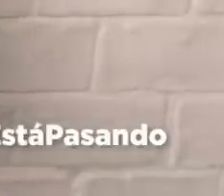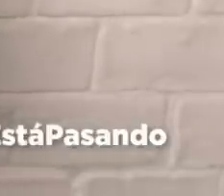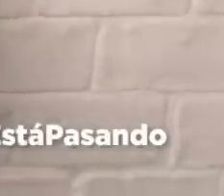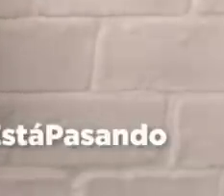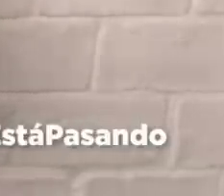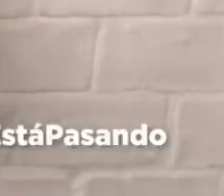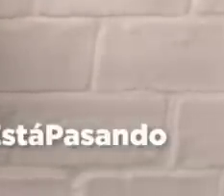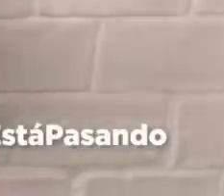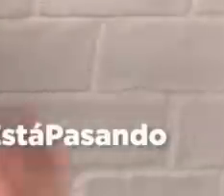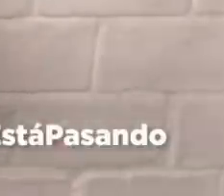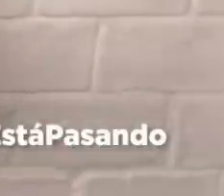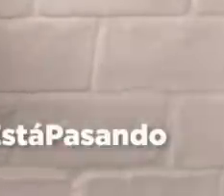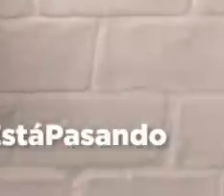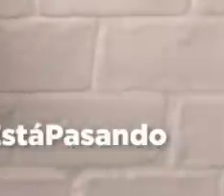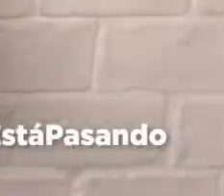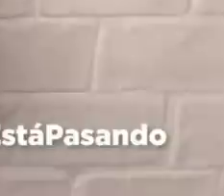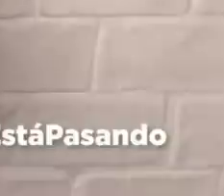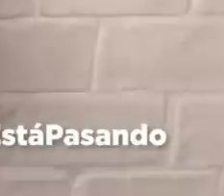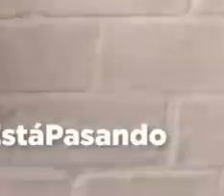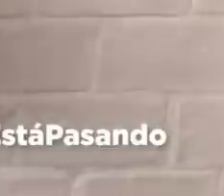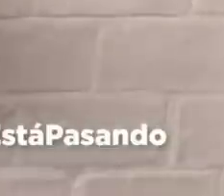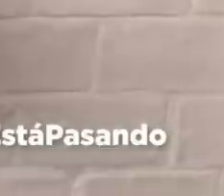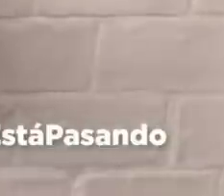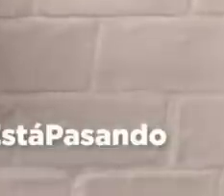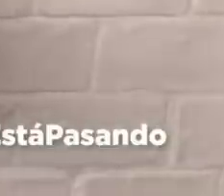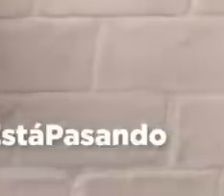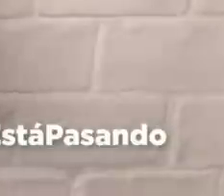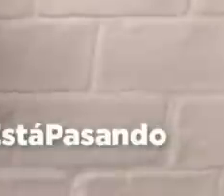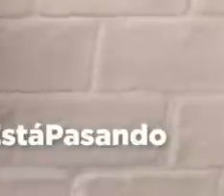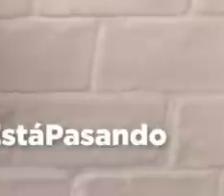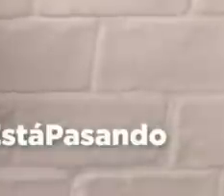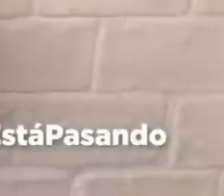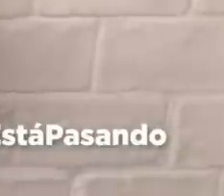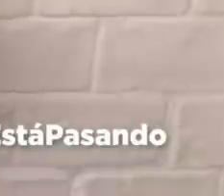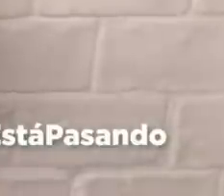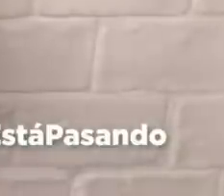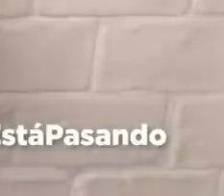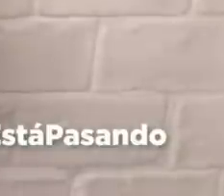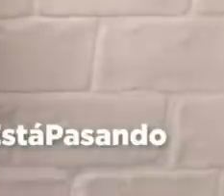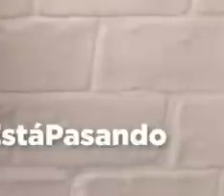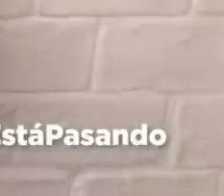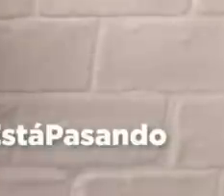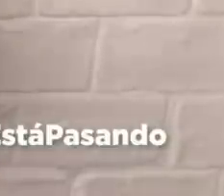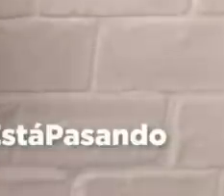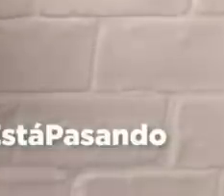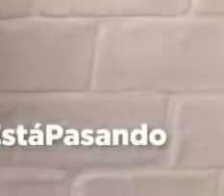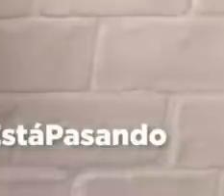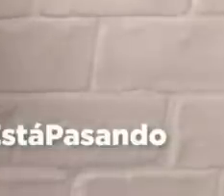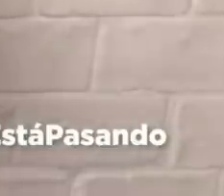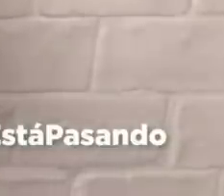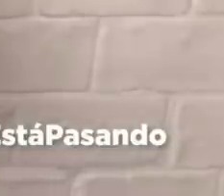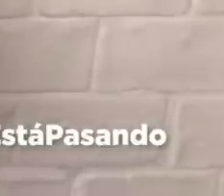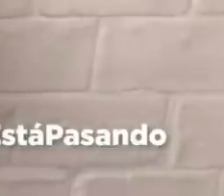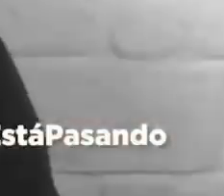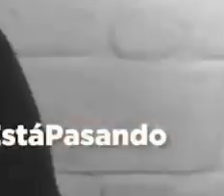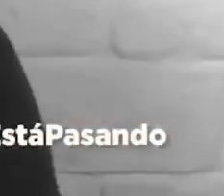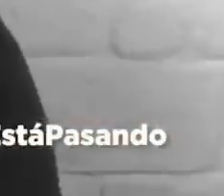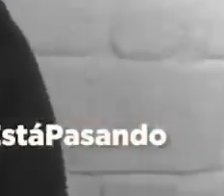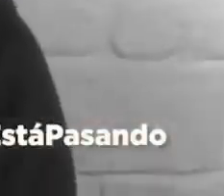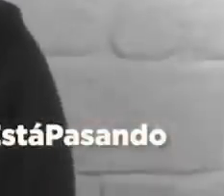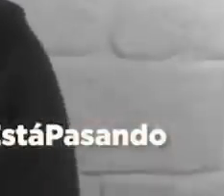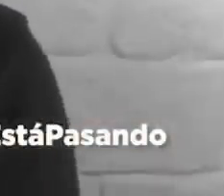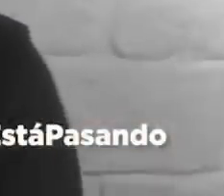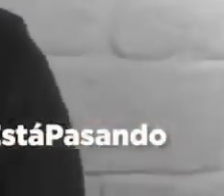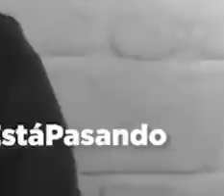Mides como para tener que avisar esto así de apuro urgente en Twitter a la tarde de un 1 de mayo. Tipo,